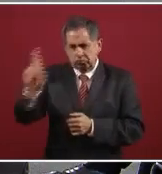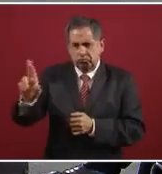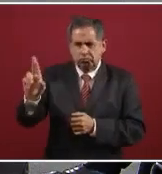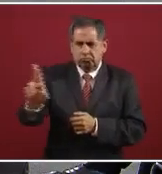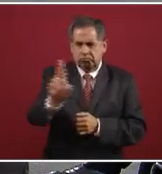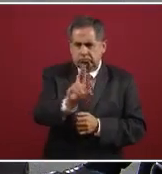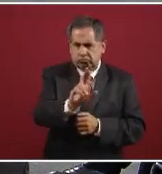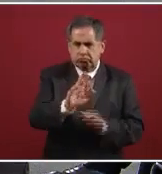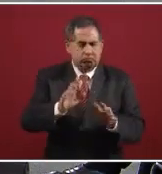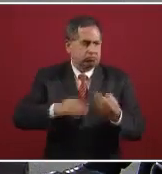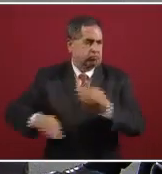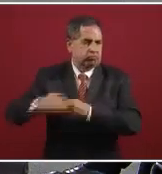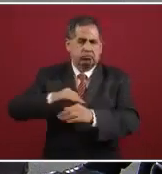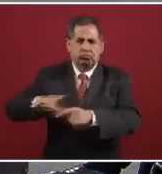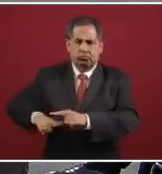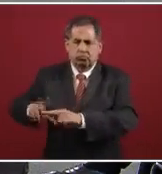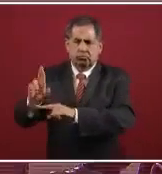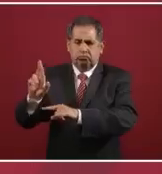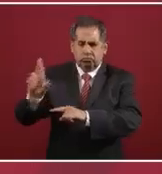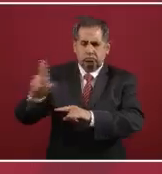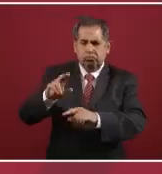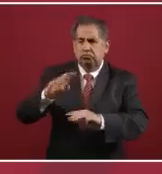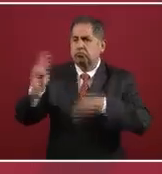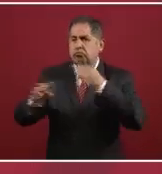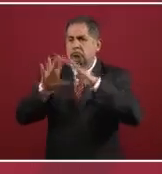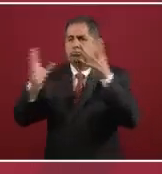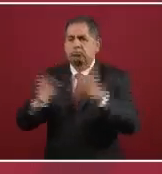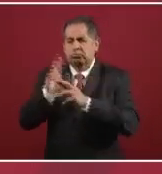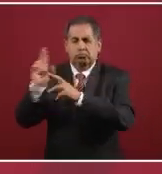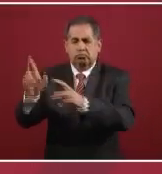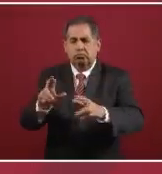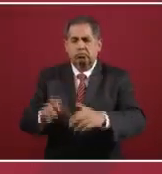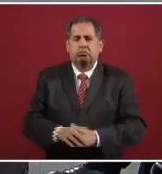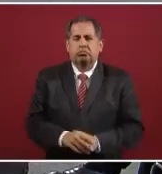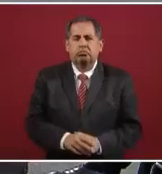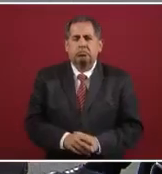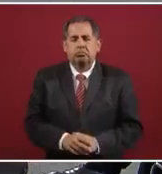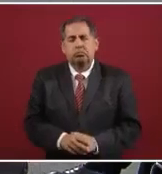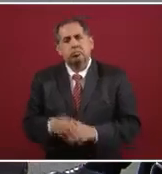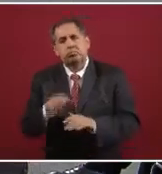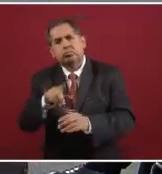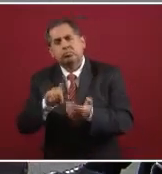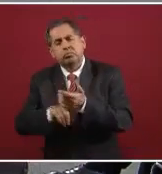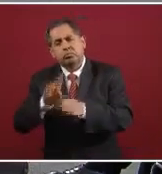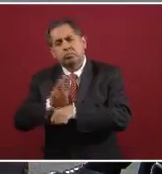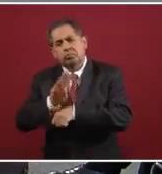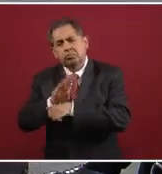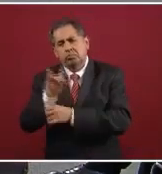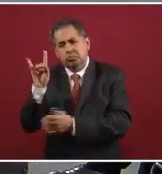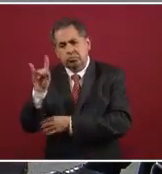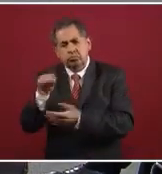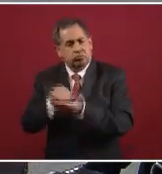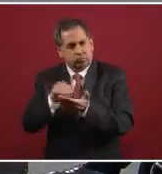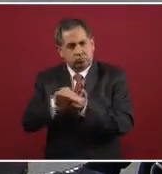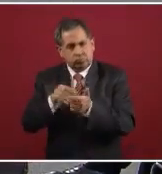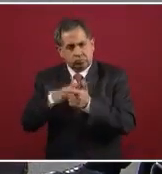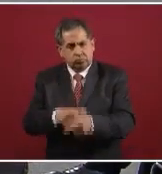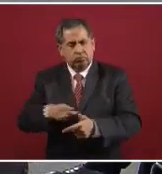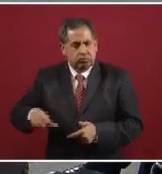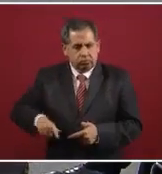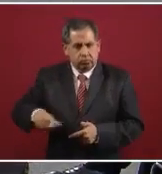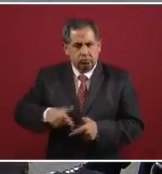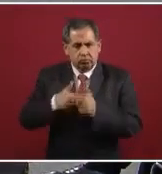respeto a todos los gobiernos y a todos los pueblos del mundo. Nada más una cosa, en el caso de Bolivia, este gobierno